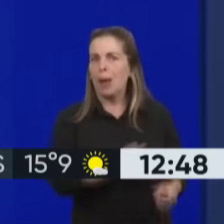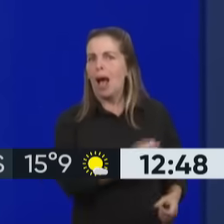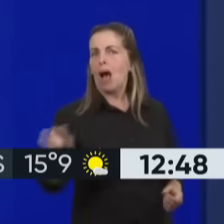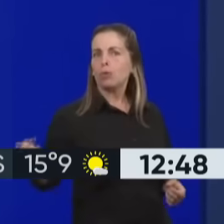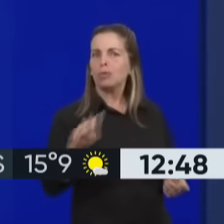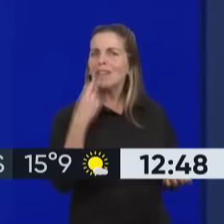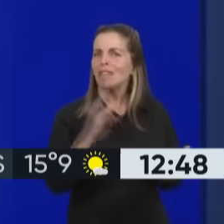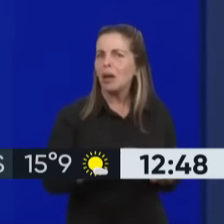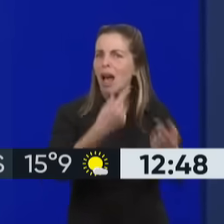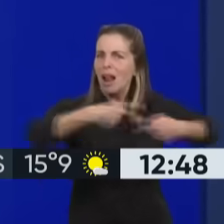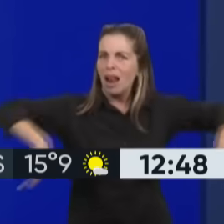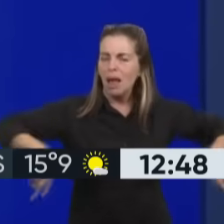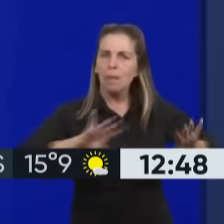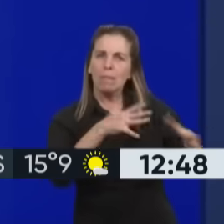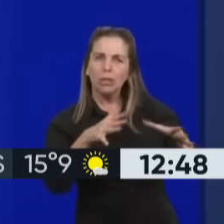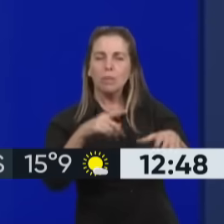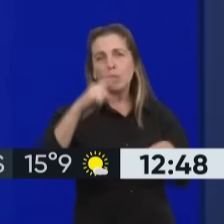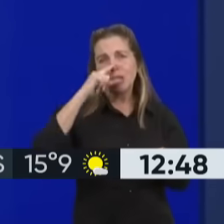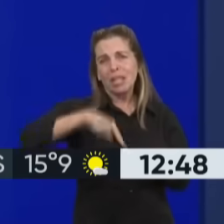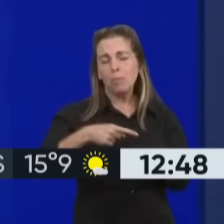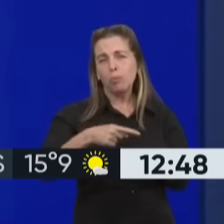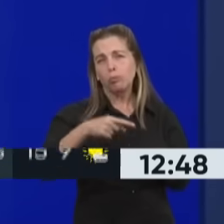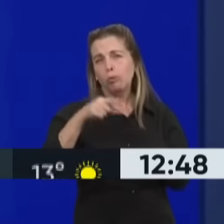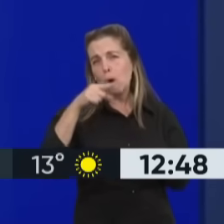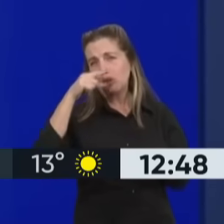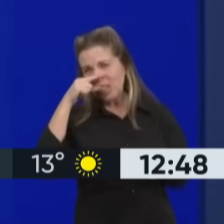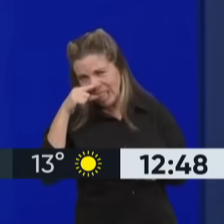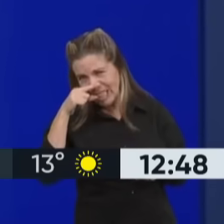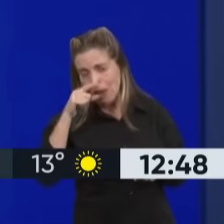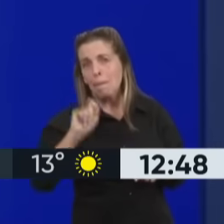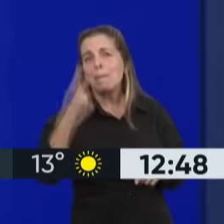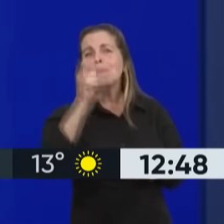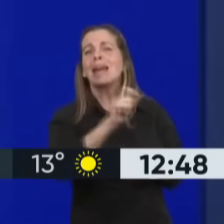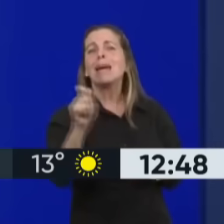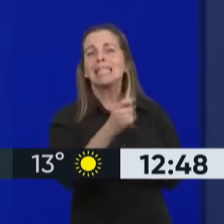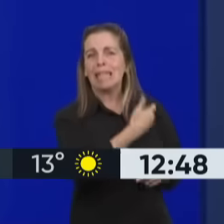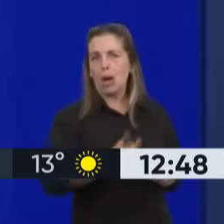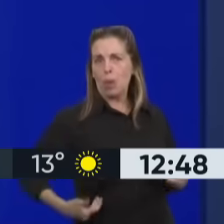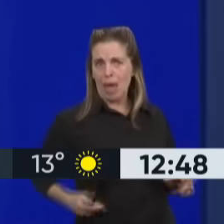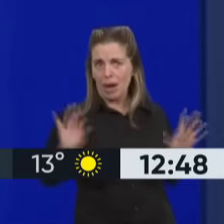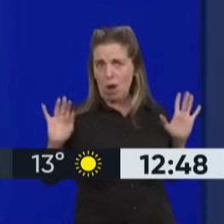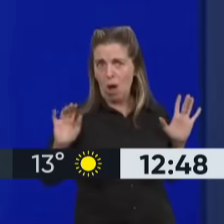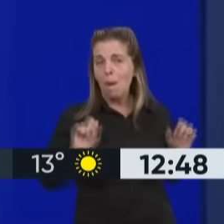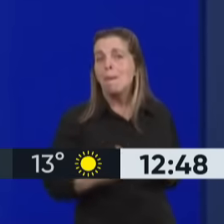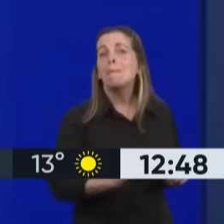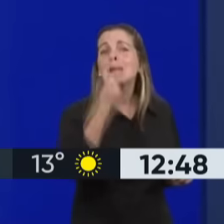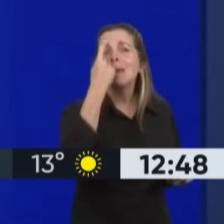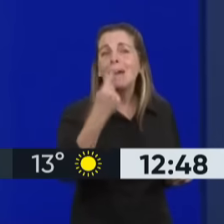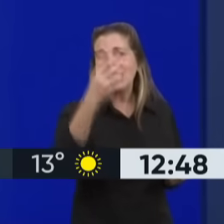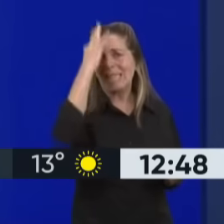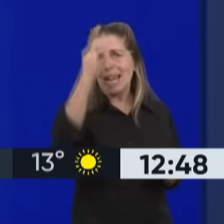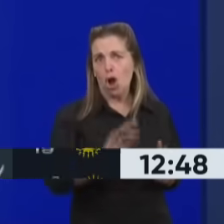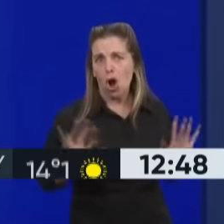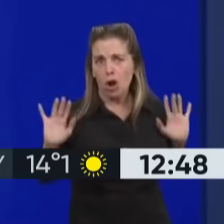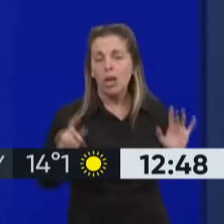humanidad. Hicimos casi 7 puntos de ajuste fiscal en el primer mes de gobierno, algo que no logró nadie en los